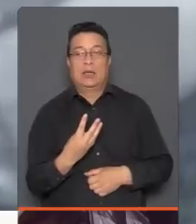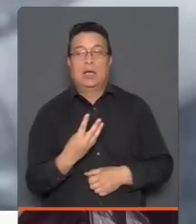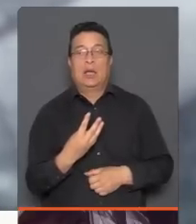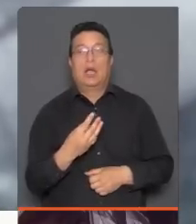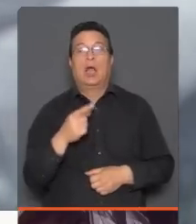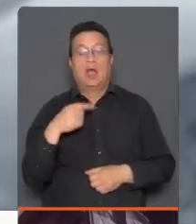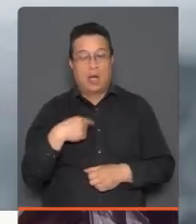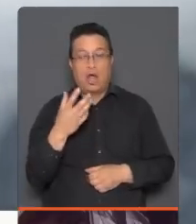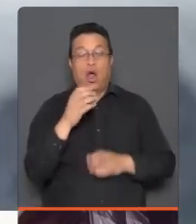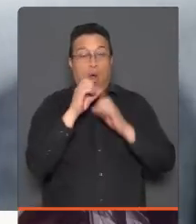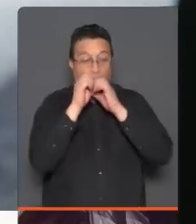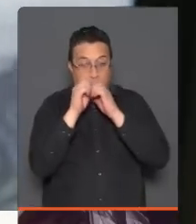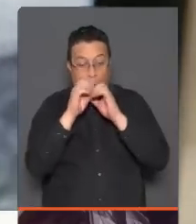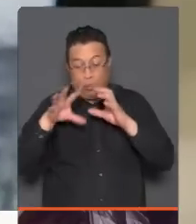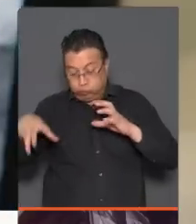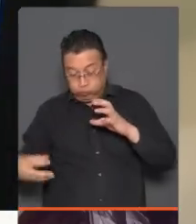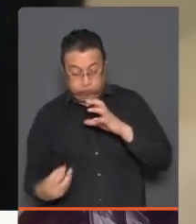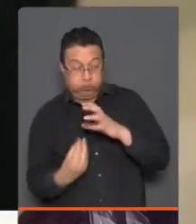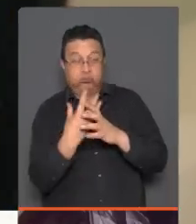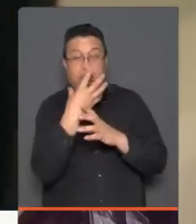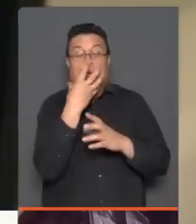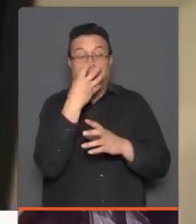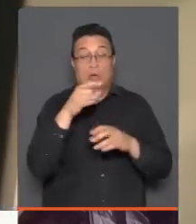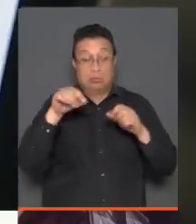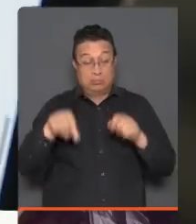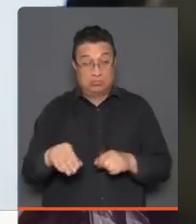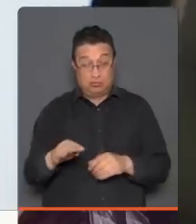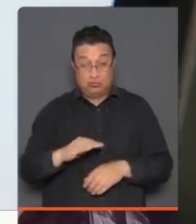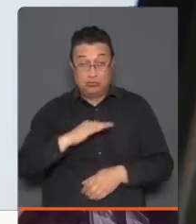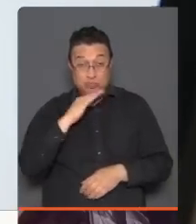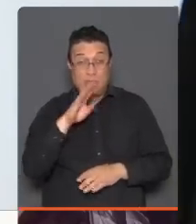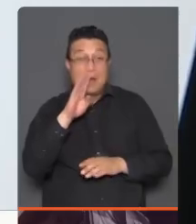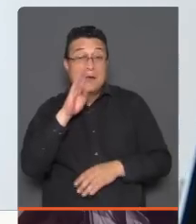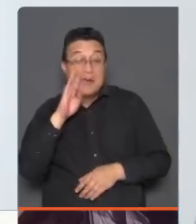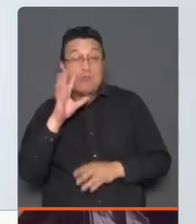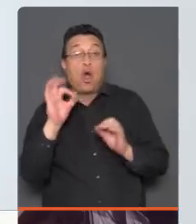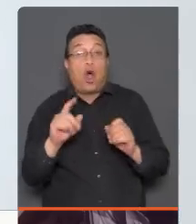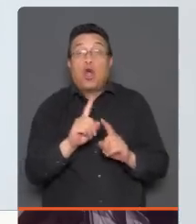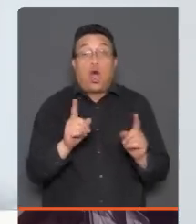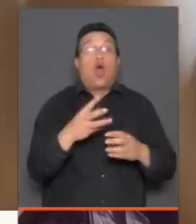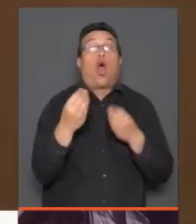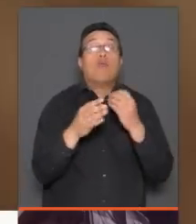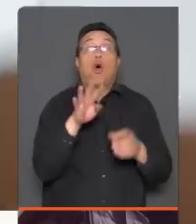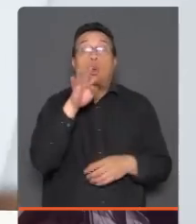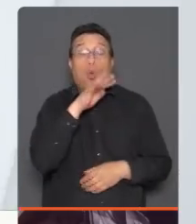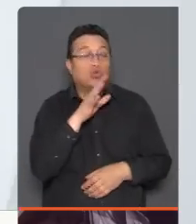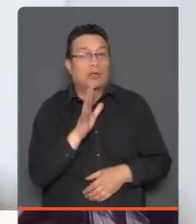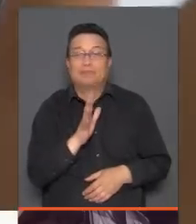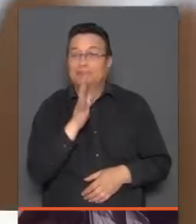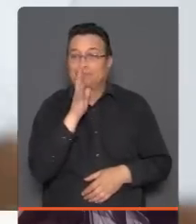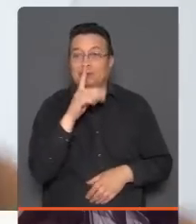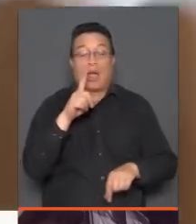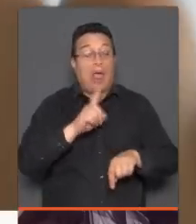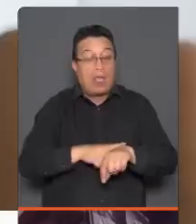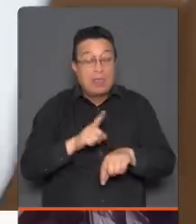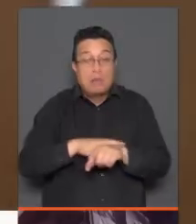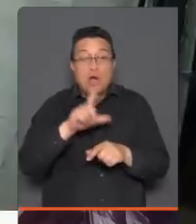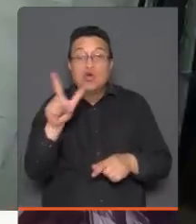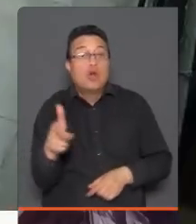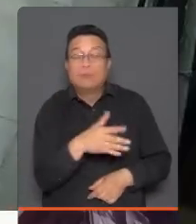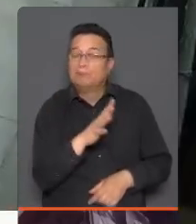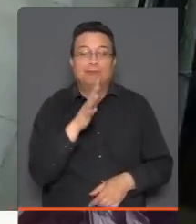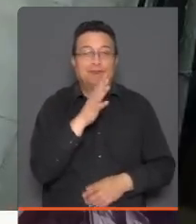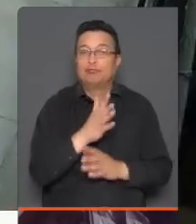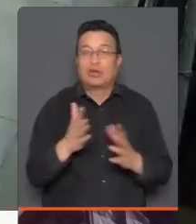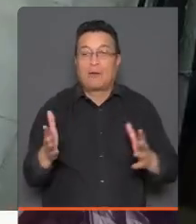por un tubo. Nadie sabe si el artefacto estaba esterilizado ni cómo fue utilizado, ni cuánto tiempo duró esa maniobra. Lo que sí